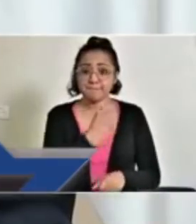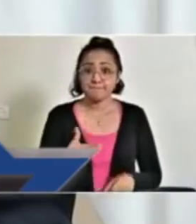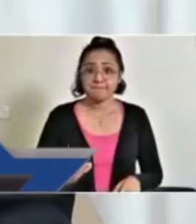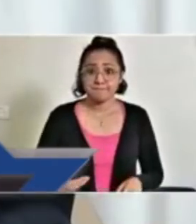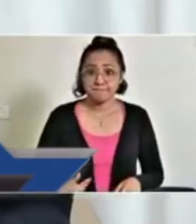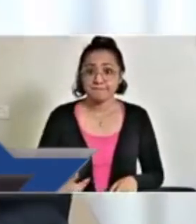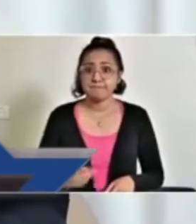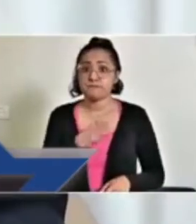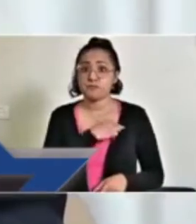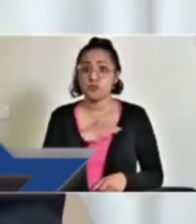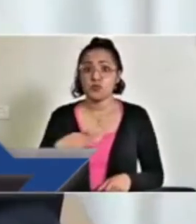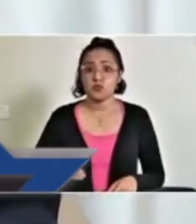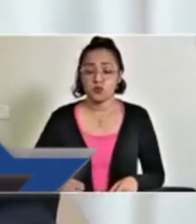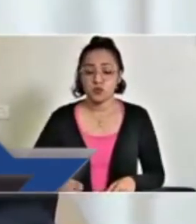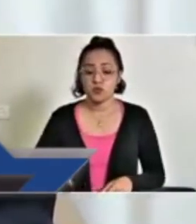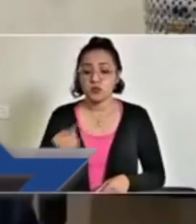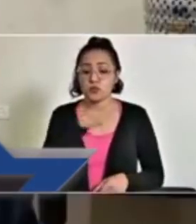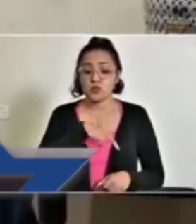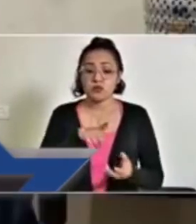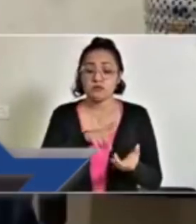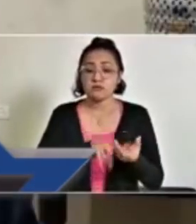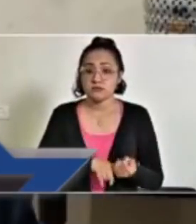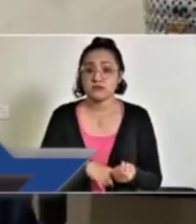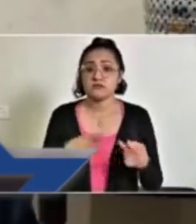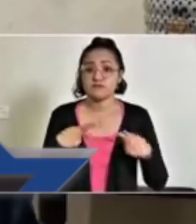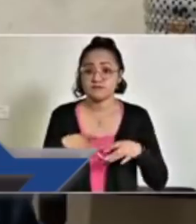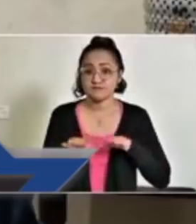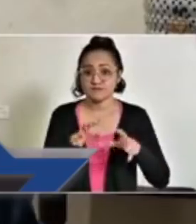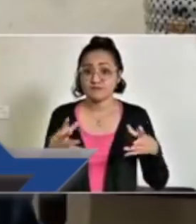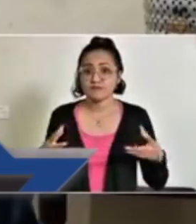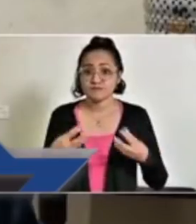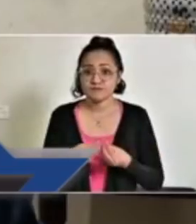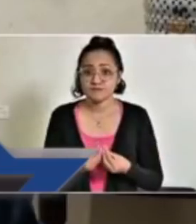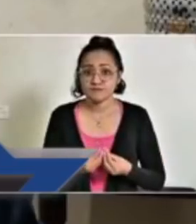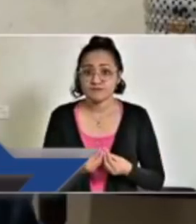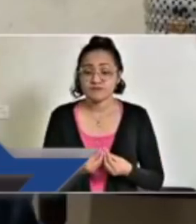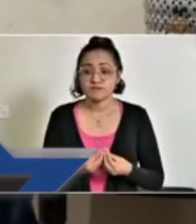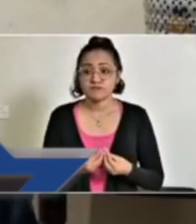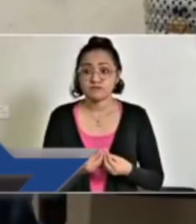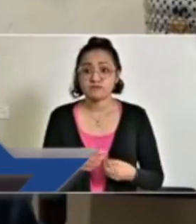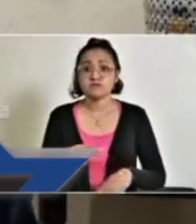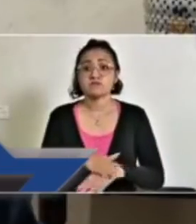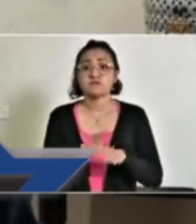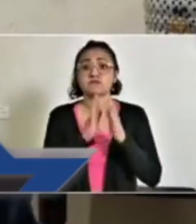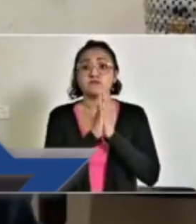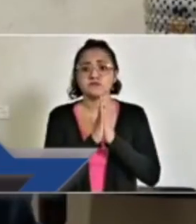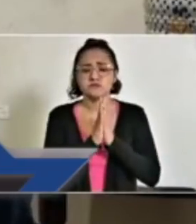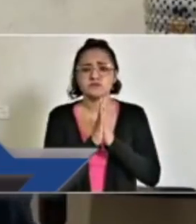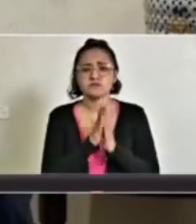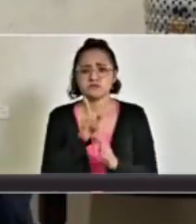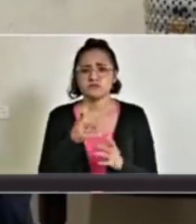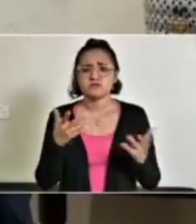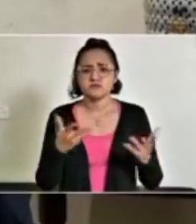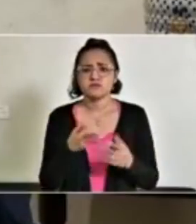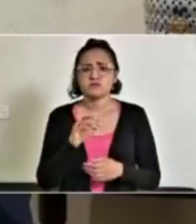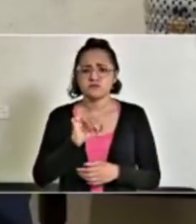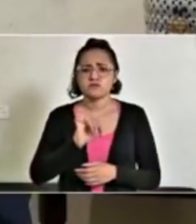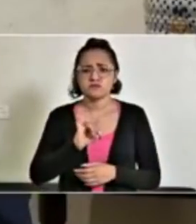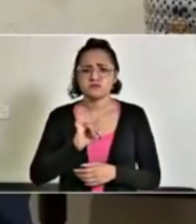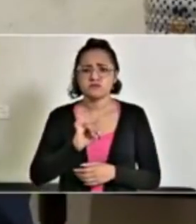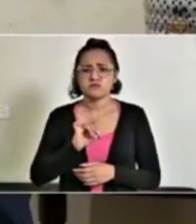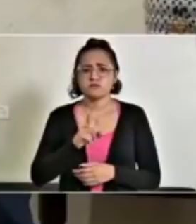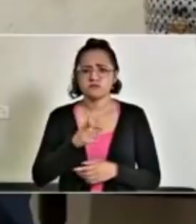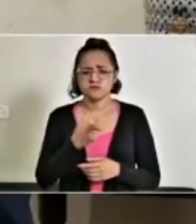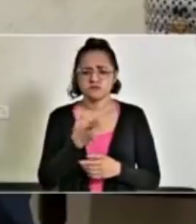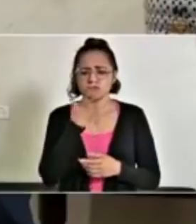municipales de los 217 municipios para que encabecen los festejos con motivo de la